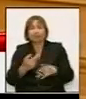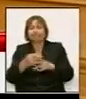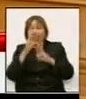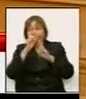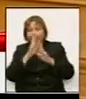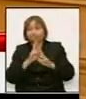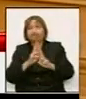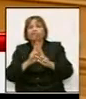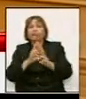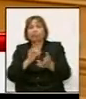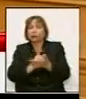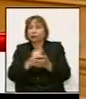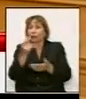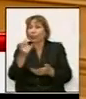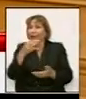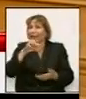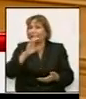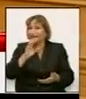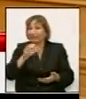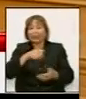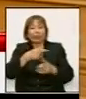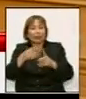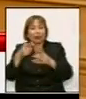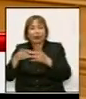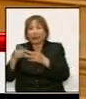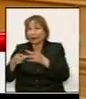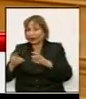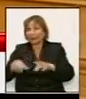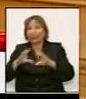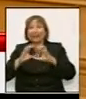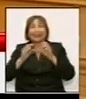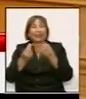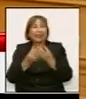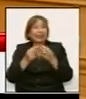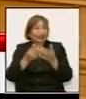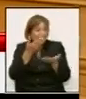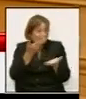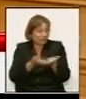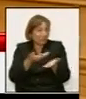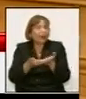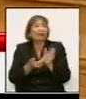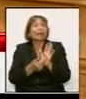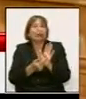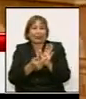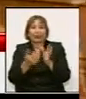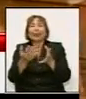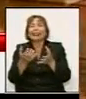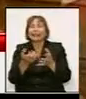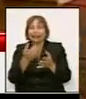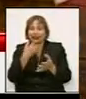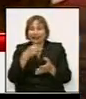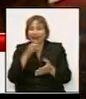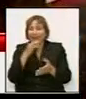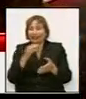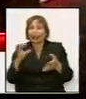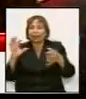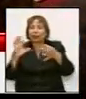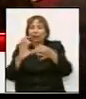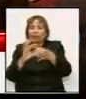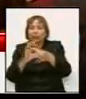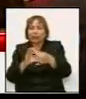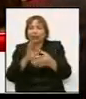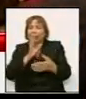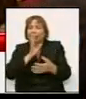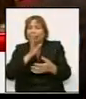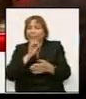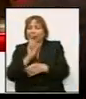reconocimiento no solamente del partido, sino de los otros partidos que están acá en el Congreso, confirma lo que él siempre quiso hacer, ¿no? El concertar,